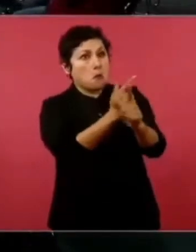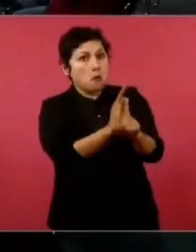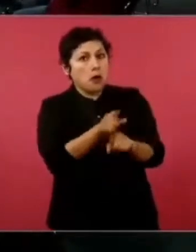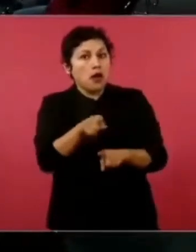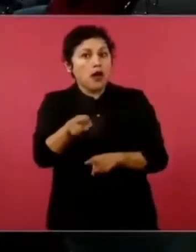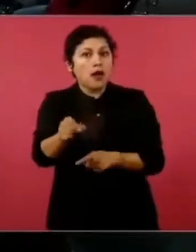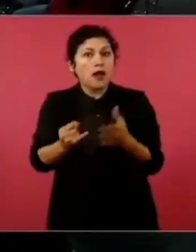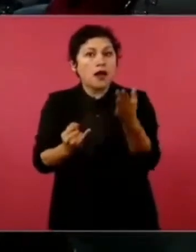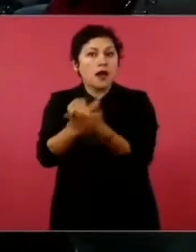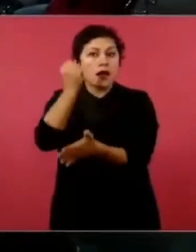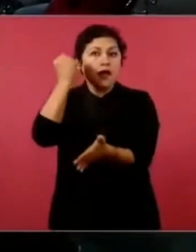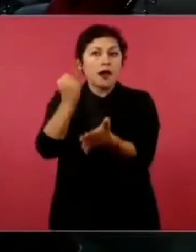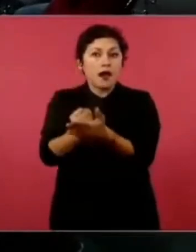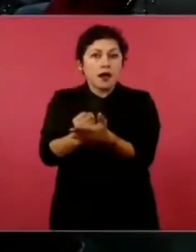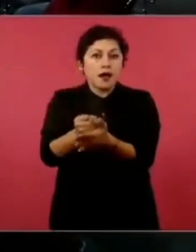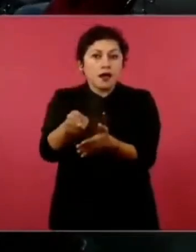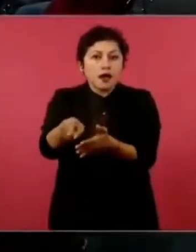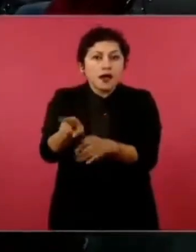y